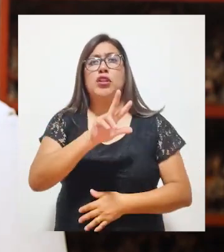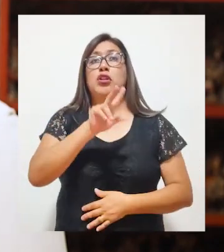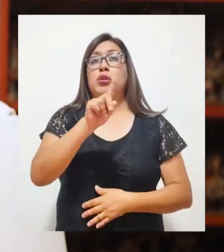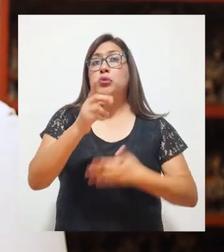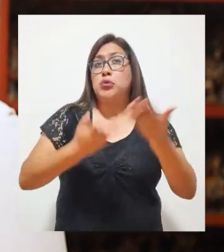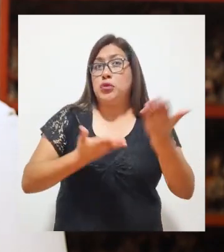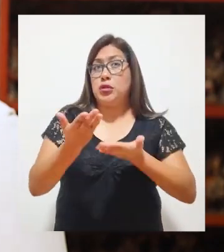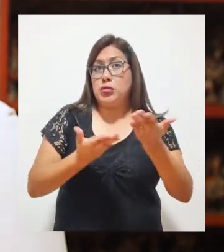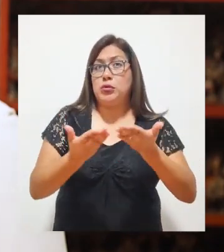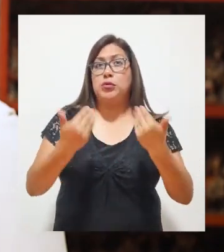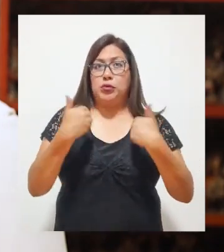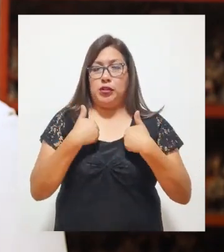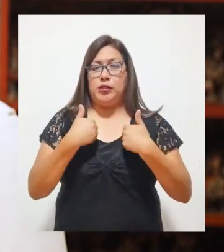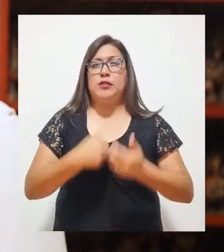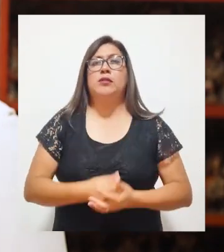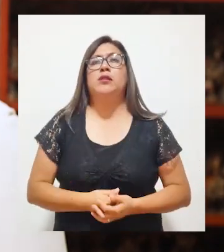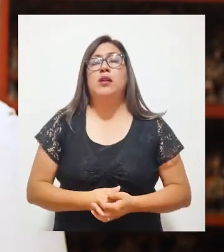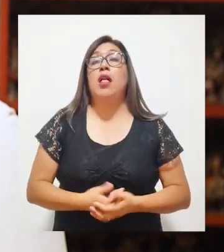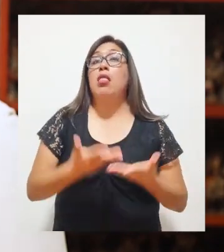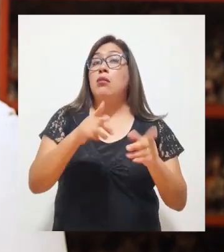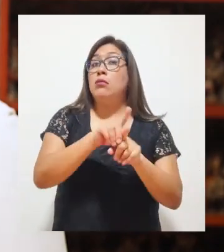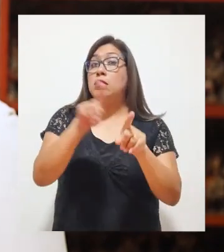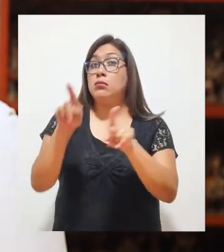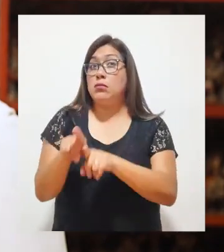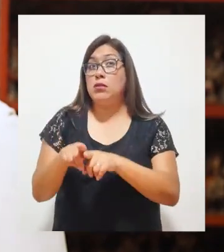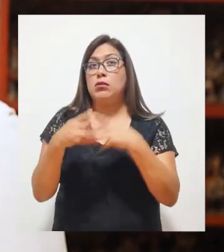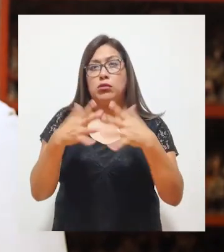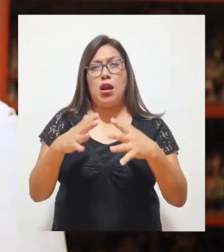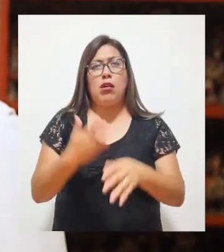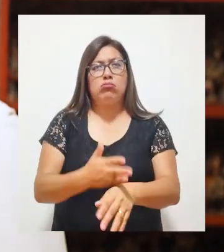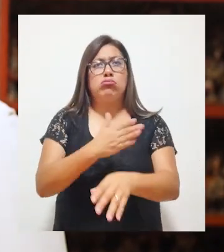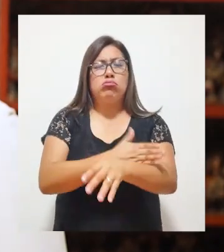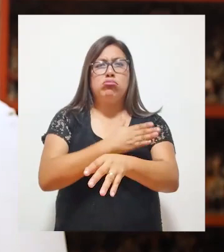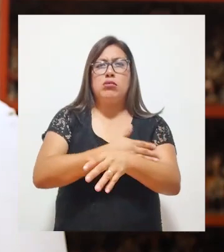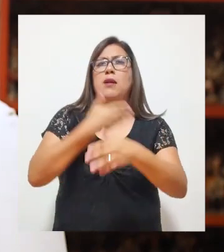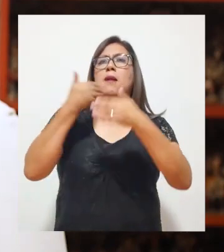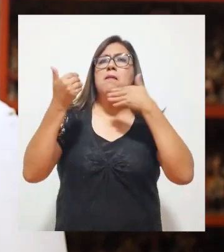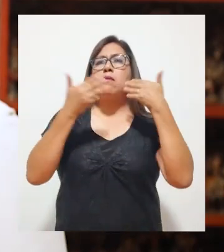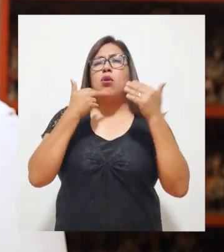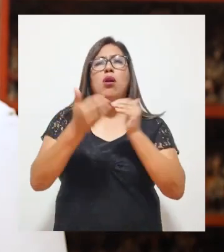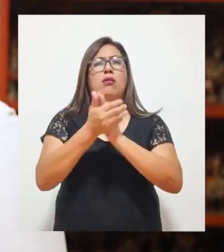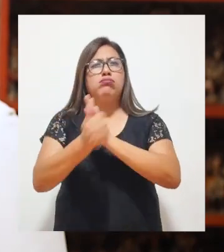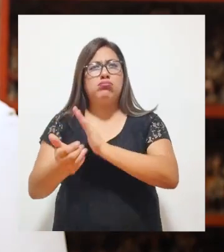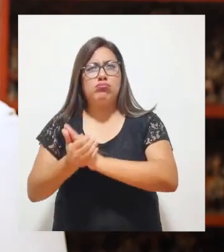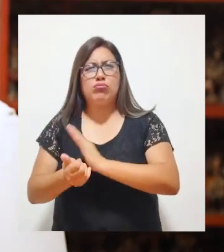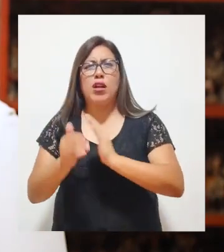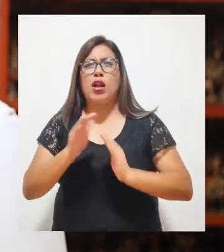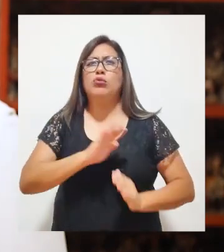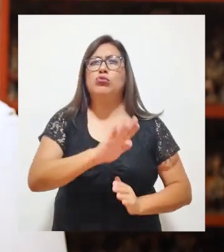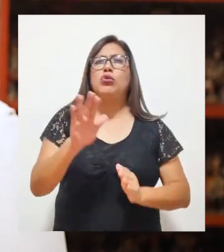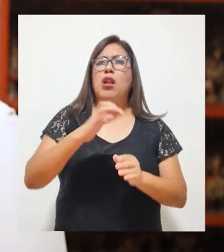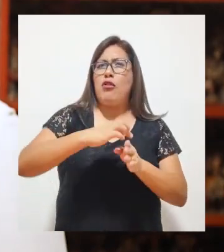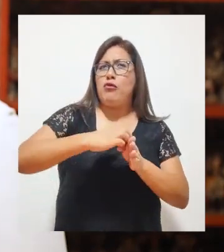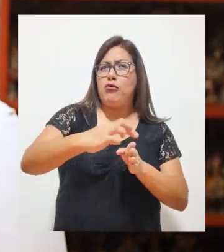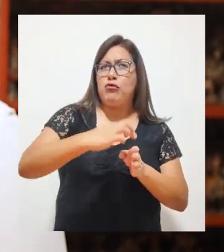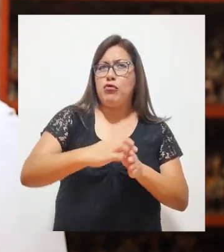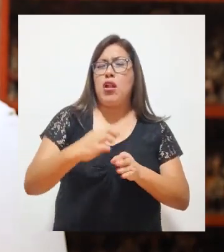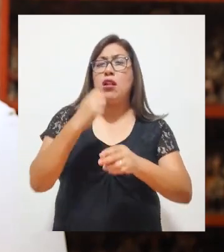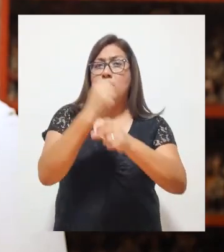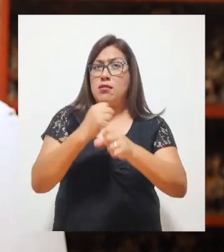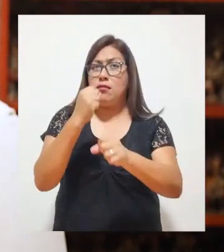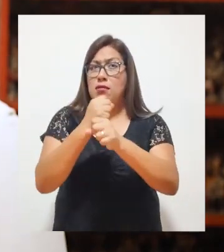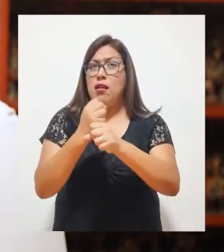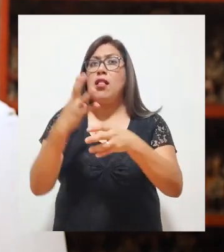31 servicios que la componen. Además, se han fortalecido las capacidades de las y los profesionales